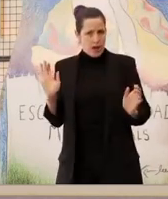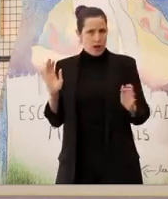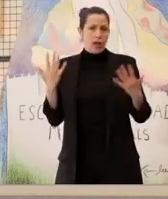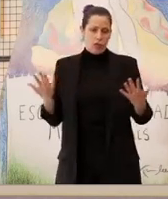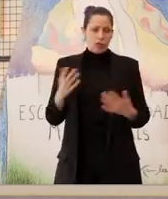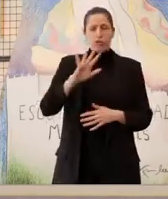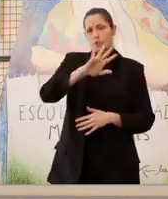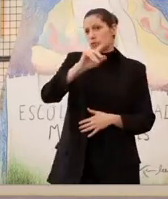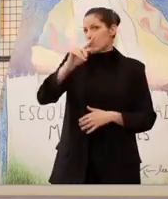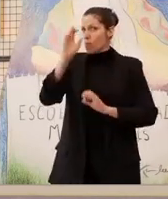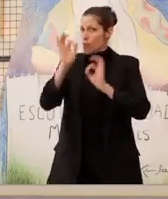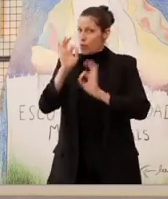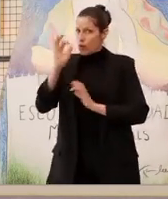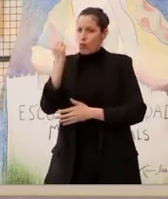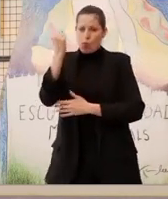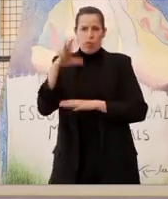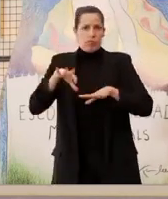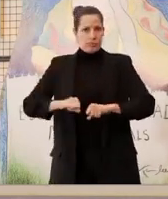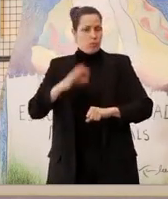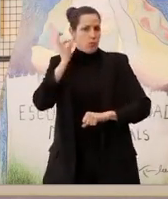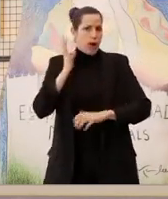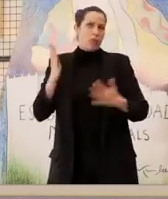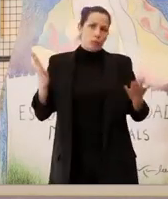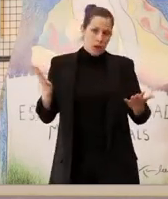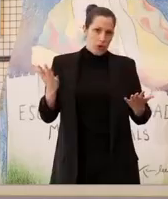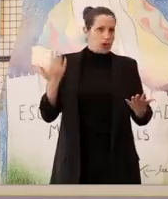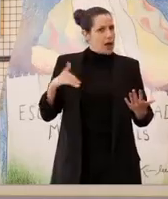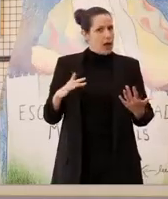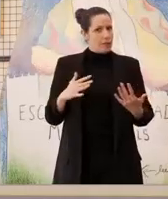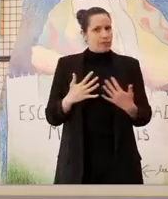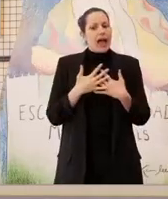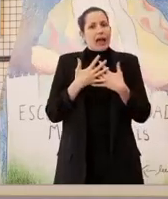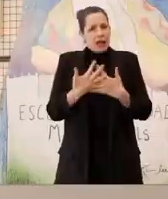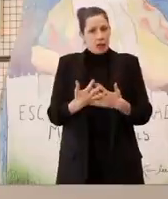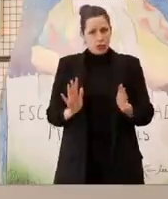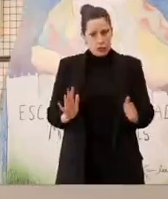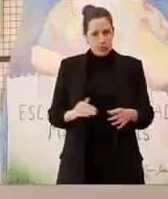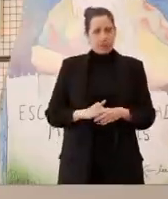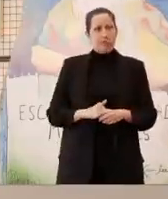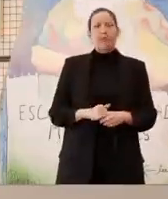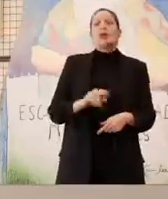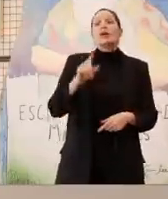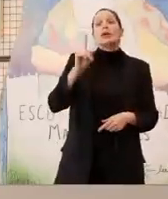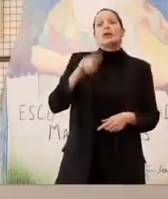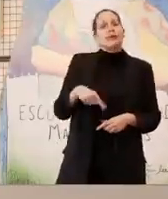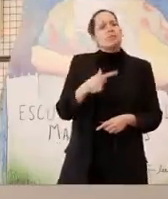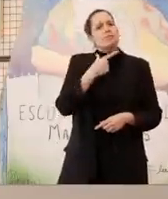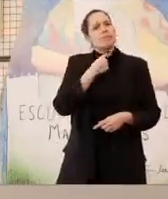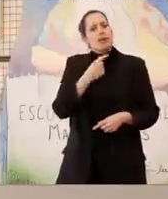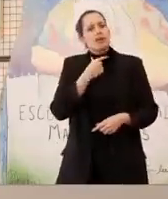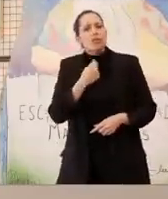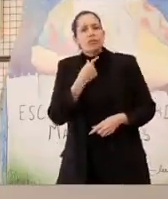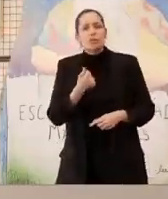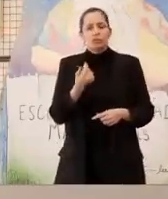me ha gustado mucho como en las tres mesas del poder político se hacía una